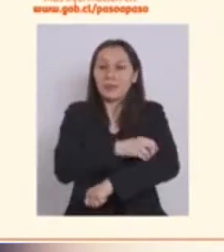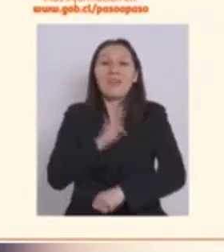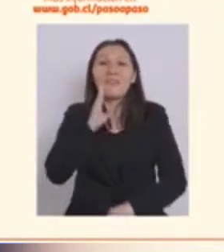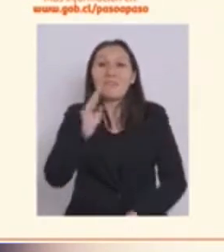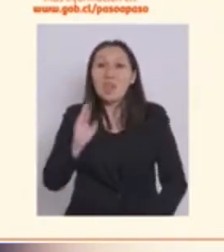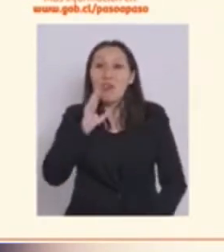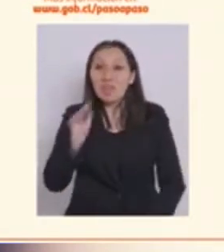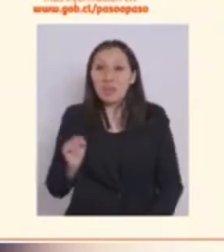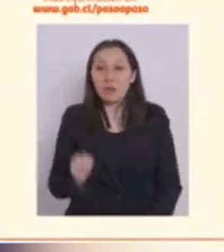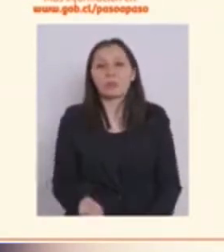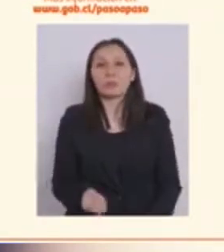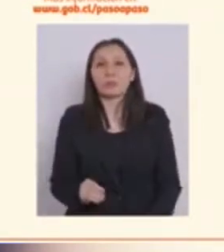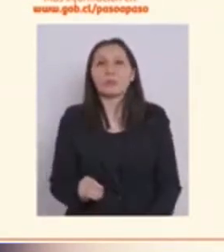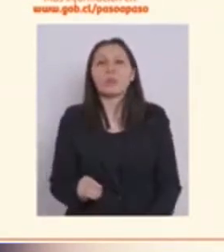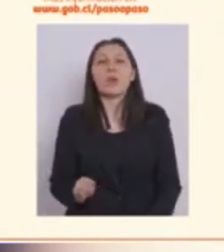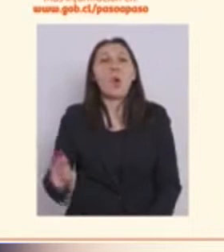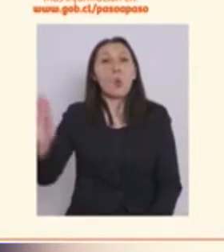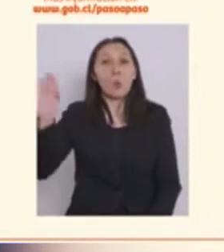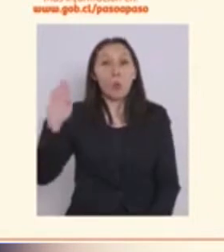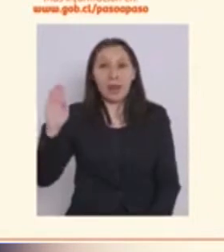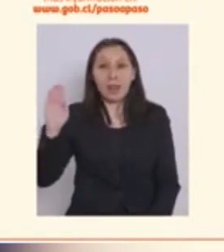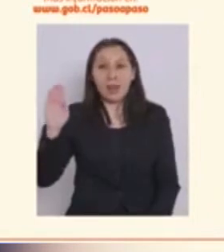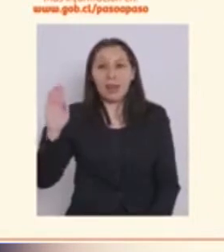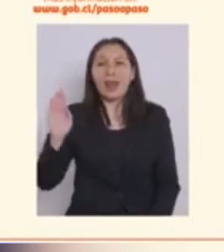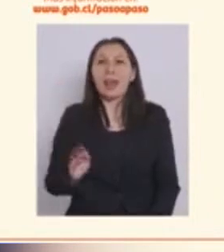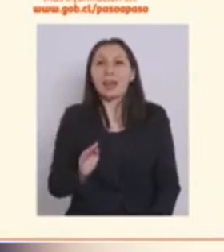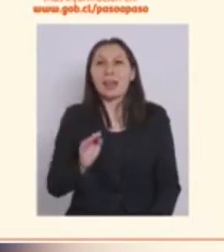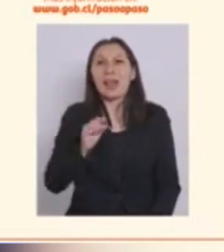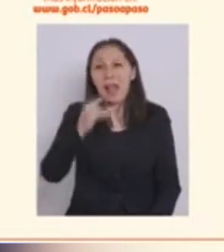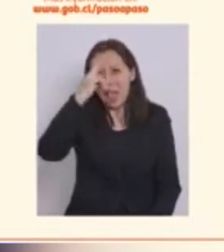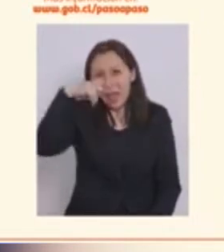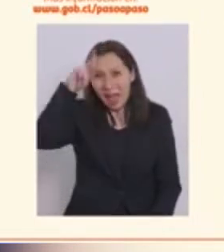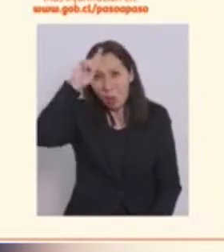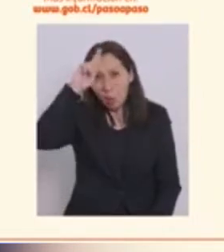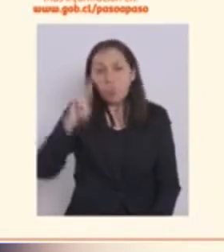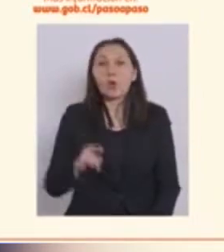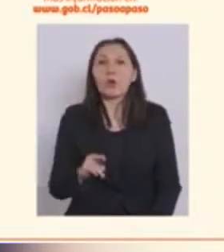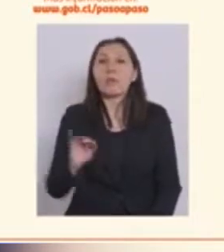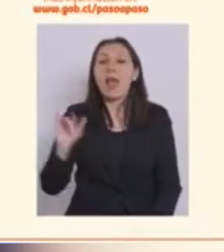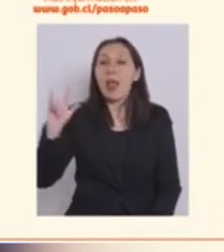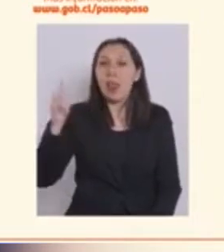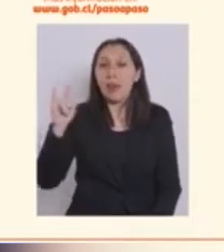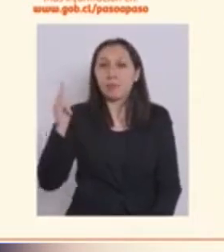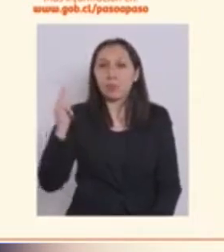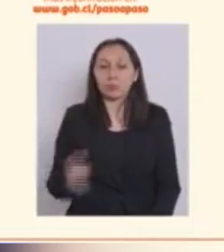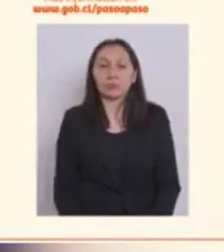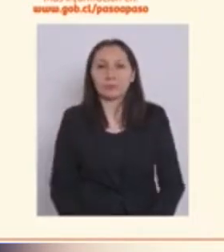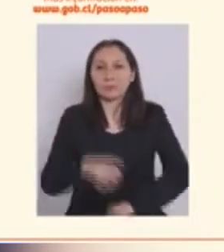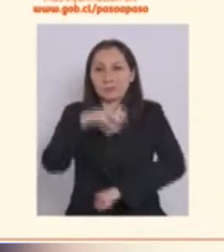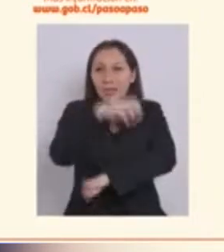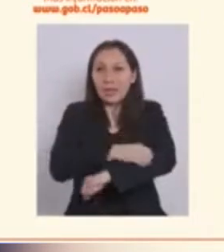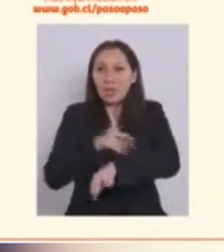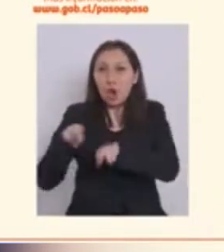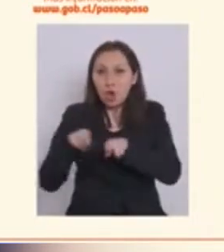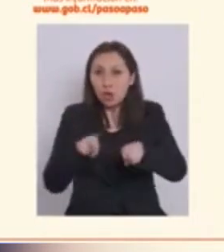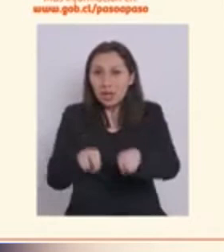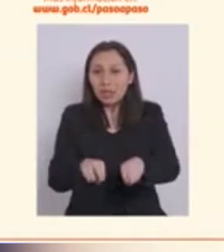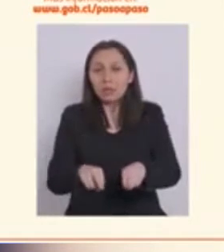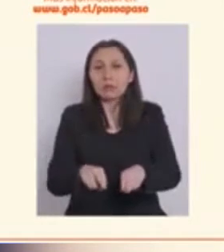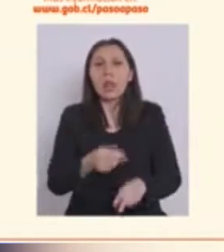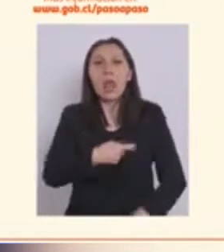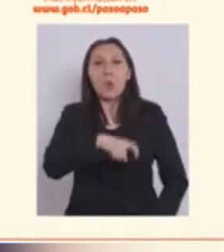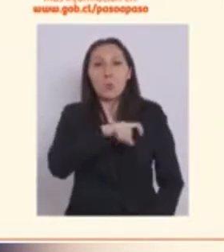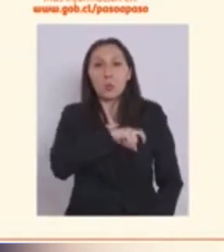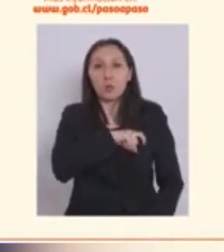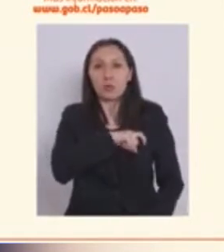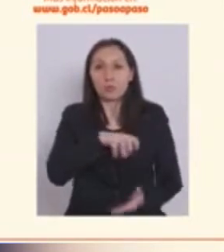Talca. En la región del Biobío, Curanilahue, Arauco y Lebu. En la